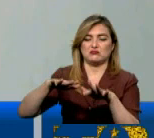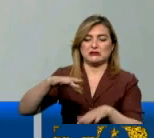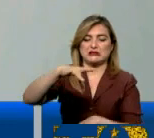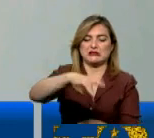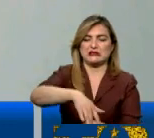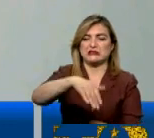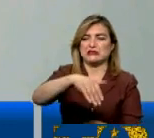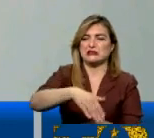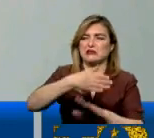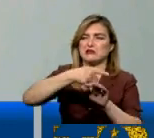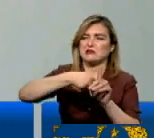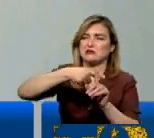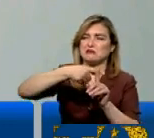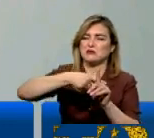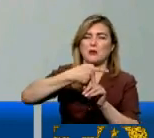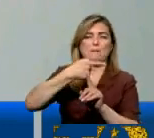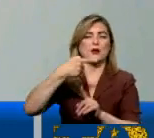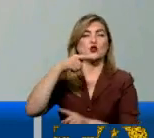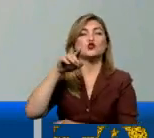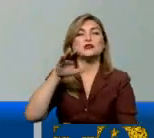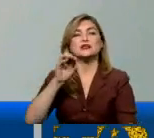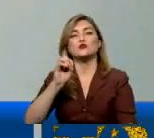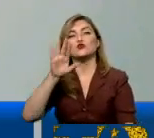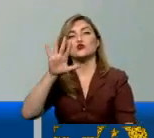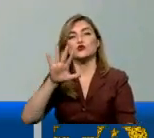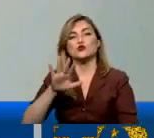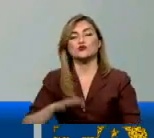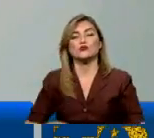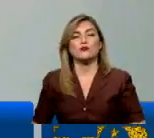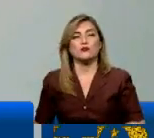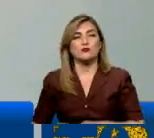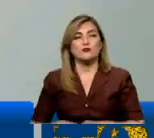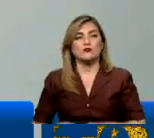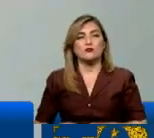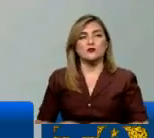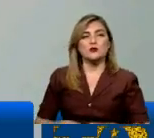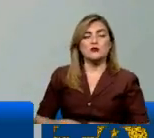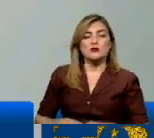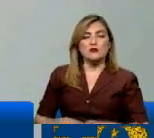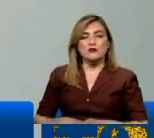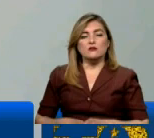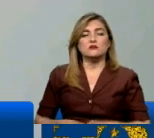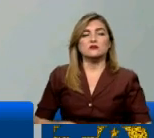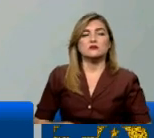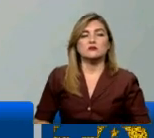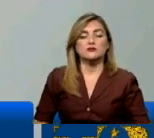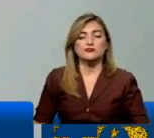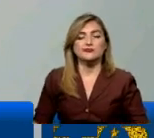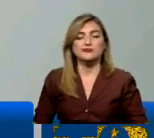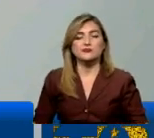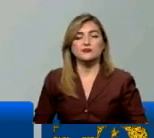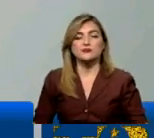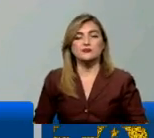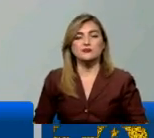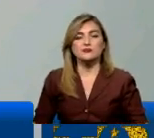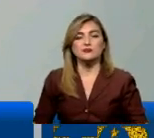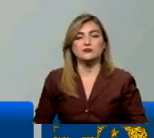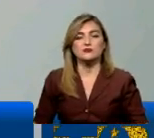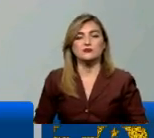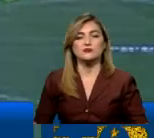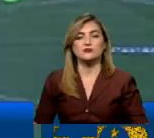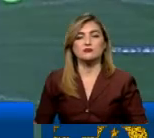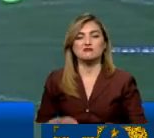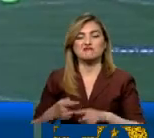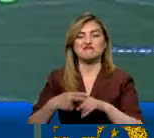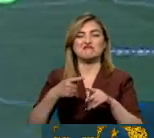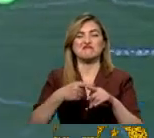debajo de menos 0.5, y cuando cruza ese umbral nosotros estamos hablando ya de un evento La Niña con distintos